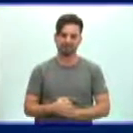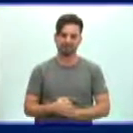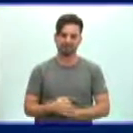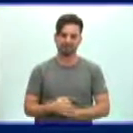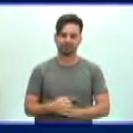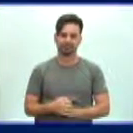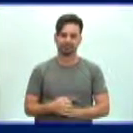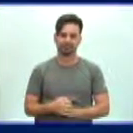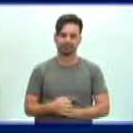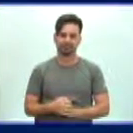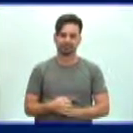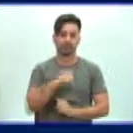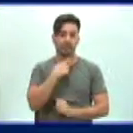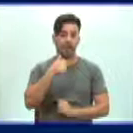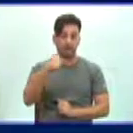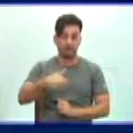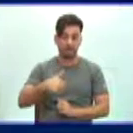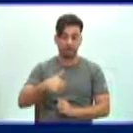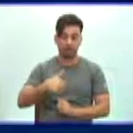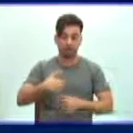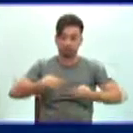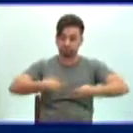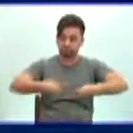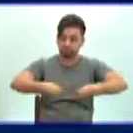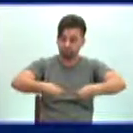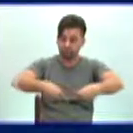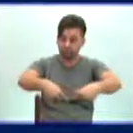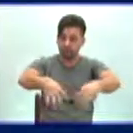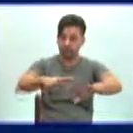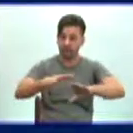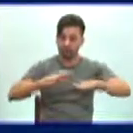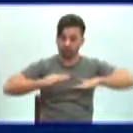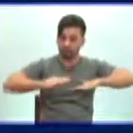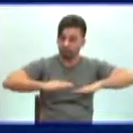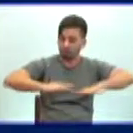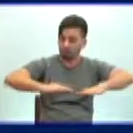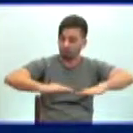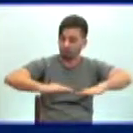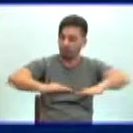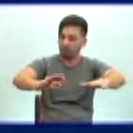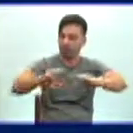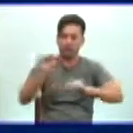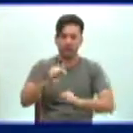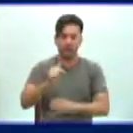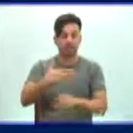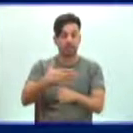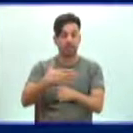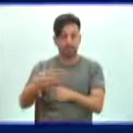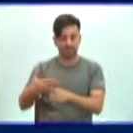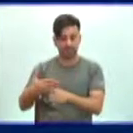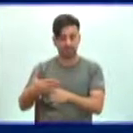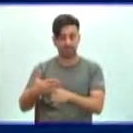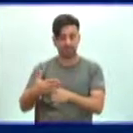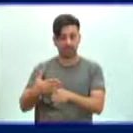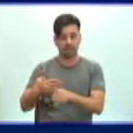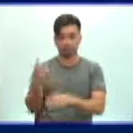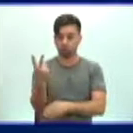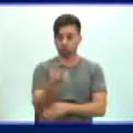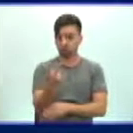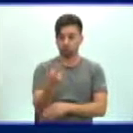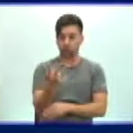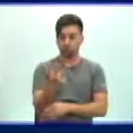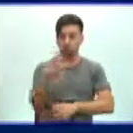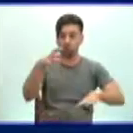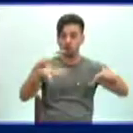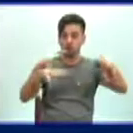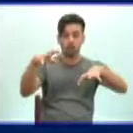En la sabana se aprecian diferencias entre una estación de lluvia y otra de seca, que generalmente coincide con el verano